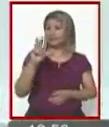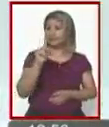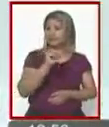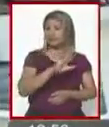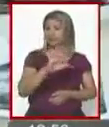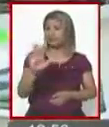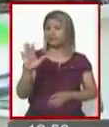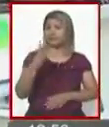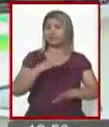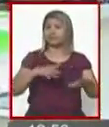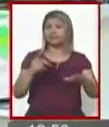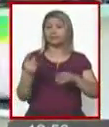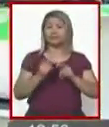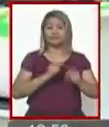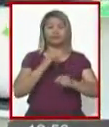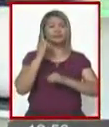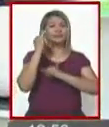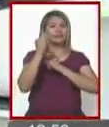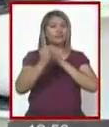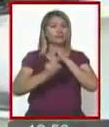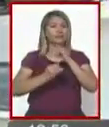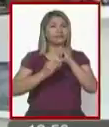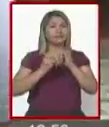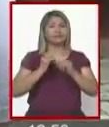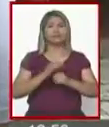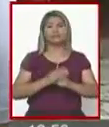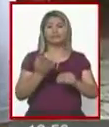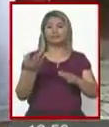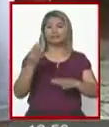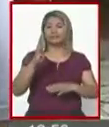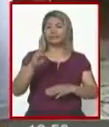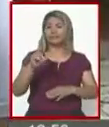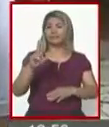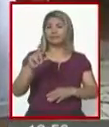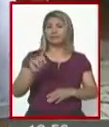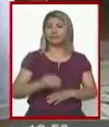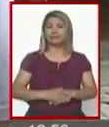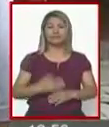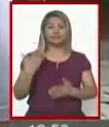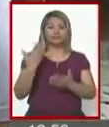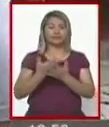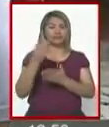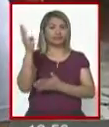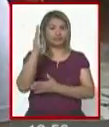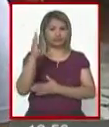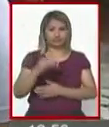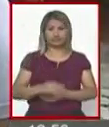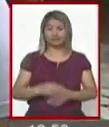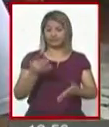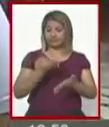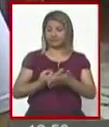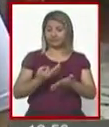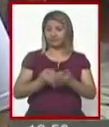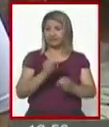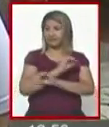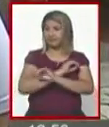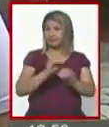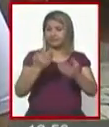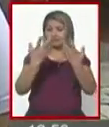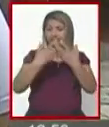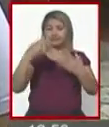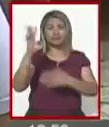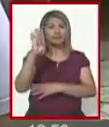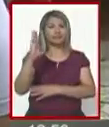ellos están haciendo un transporte internacional desde el óvulo hasta hasta corumbá y es sin factura tanto que las